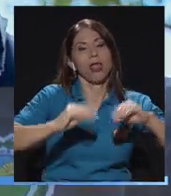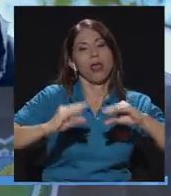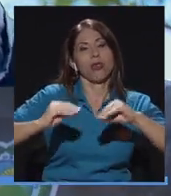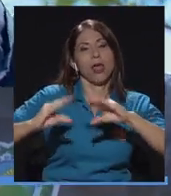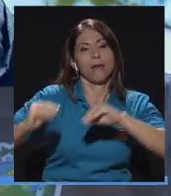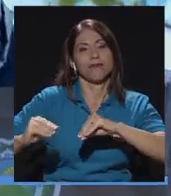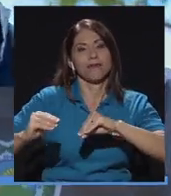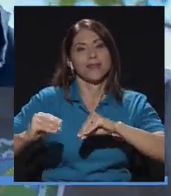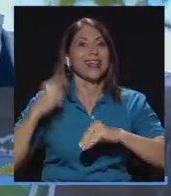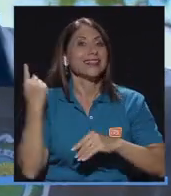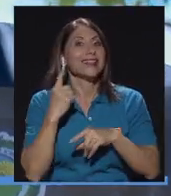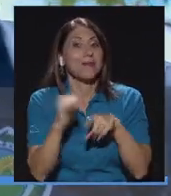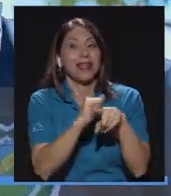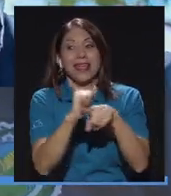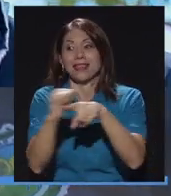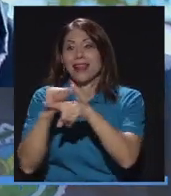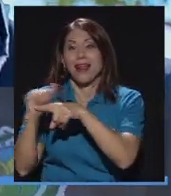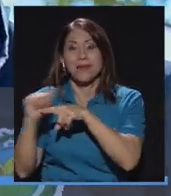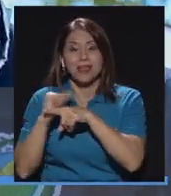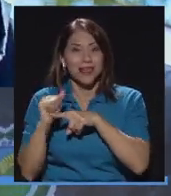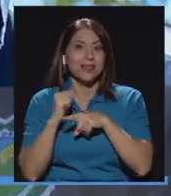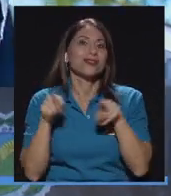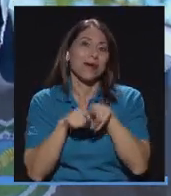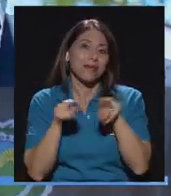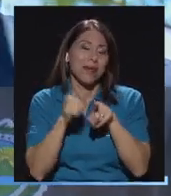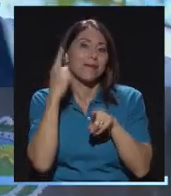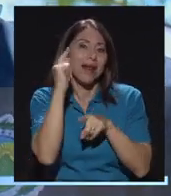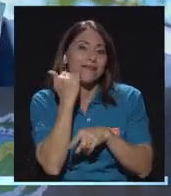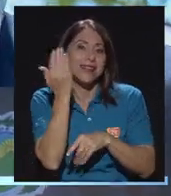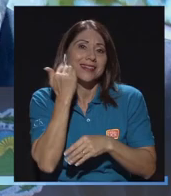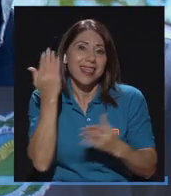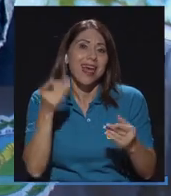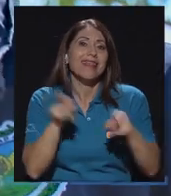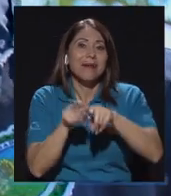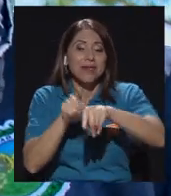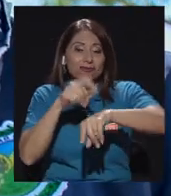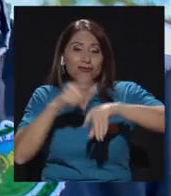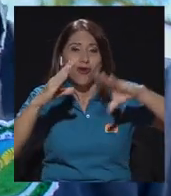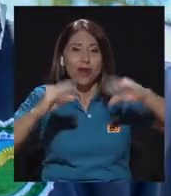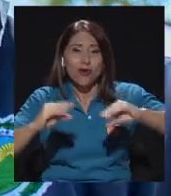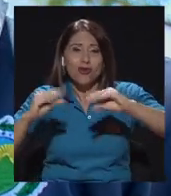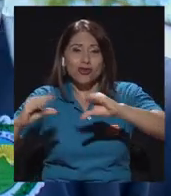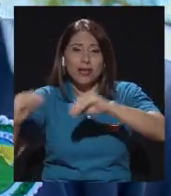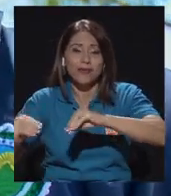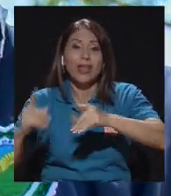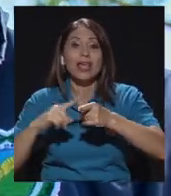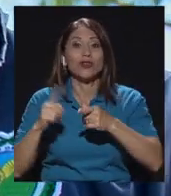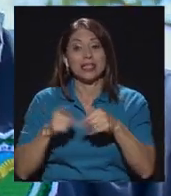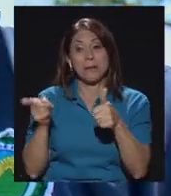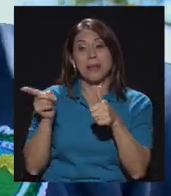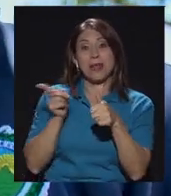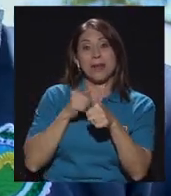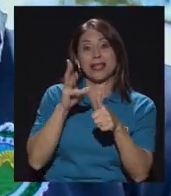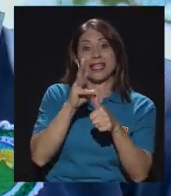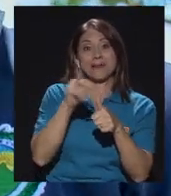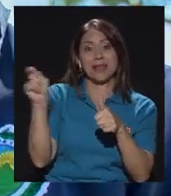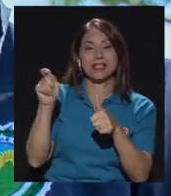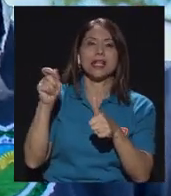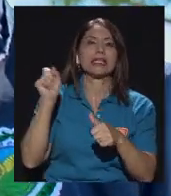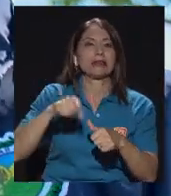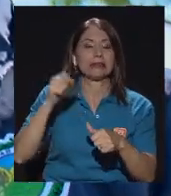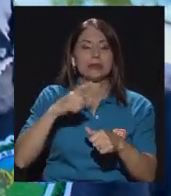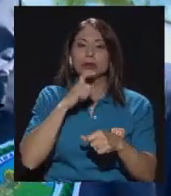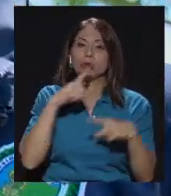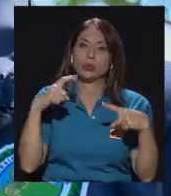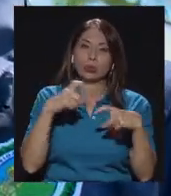los entrenos para facilidad de los demás son en la noche. Entonces, el primer semestre sí se complicó bastante porque no podía ir